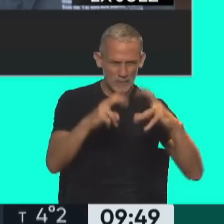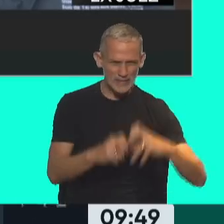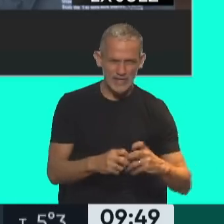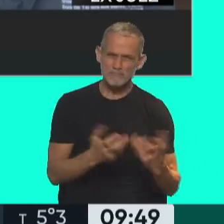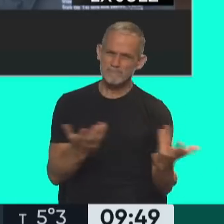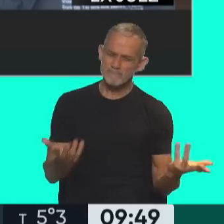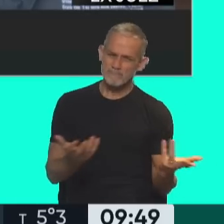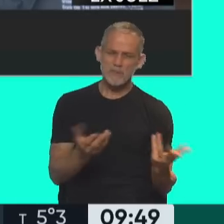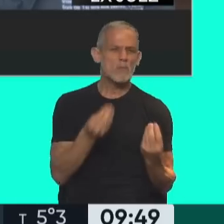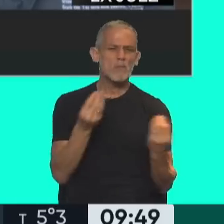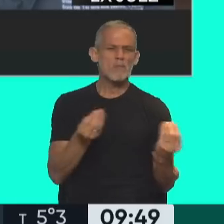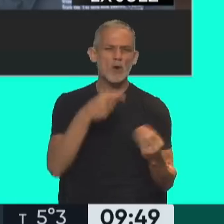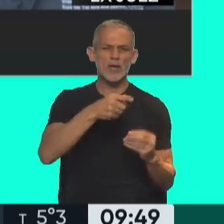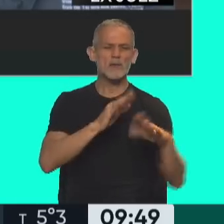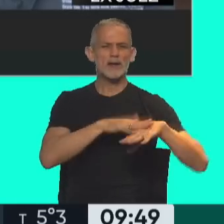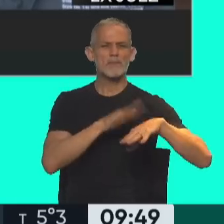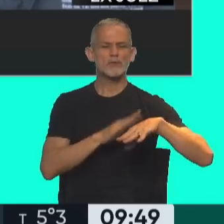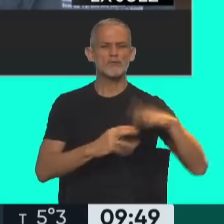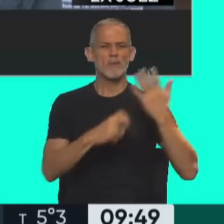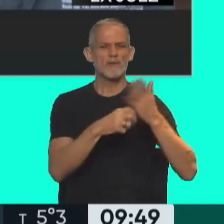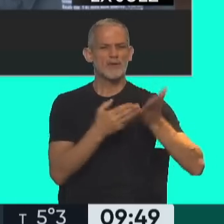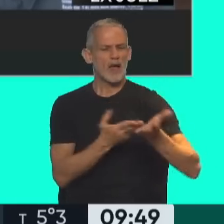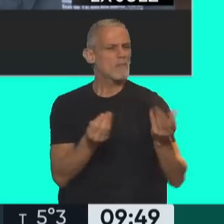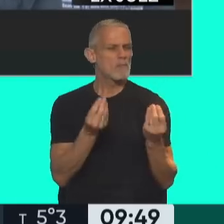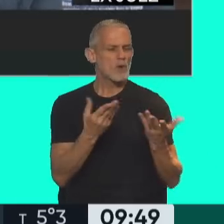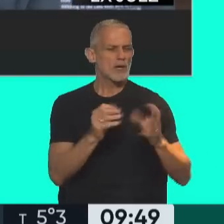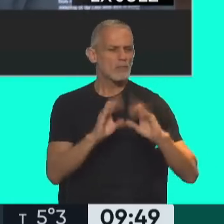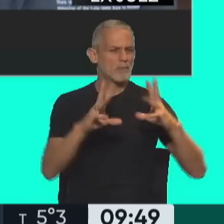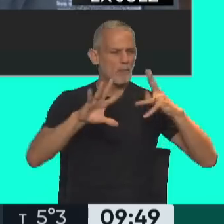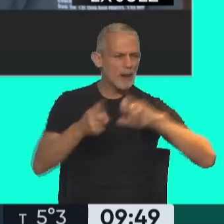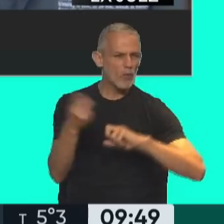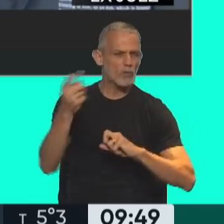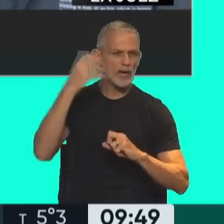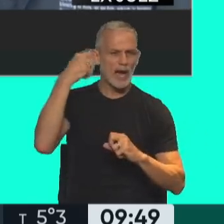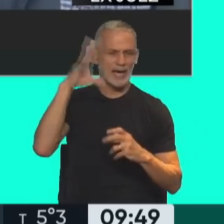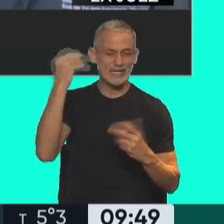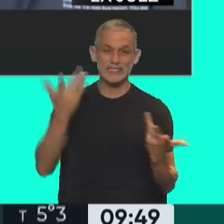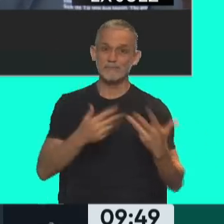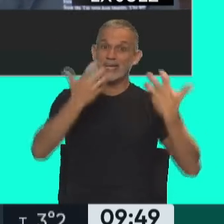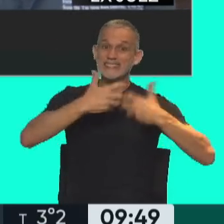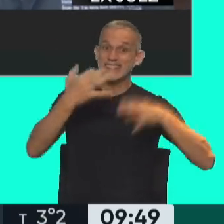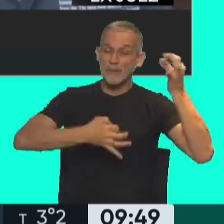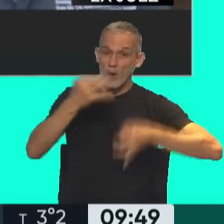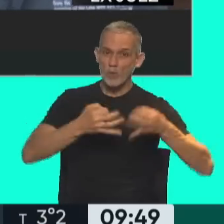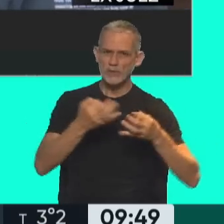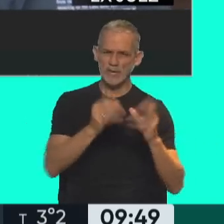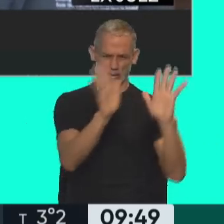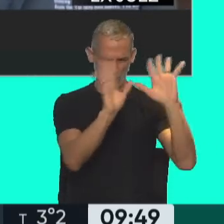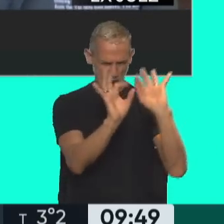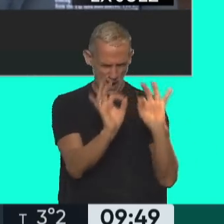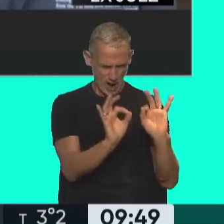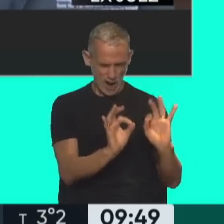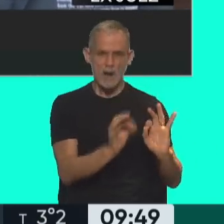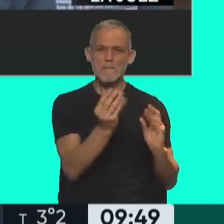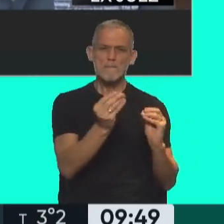que es el fiscal rívolo el que esté a cargo justamente de esta investigación porque todo el sistema judicial está diseñado y